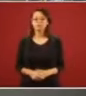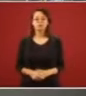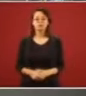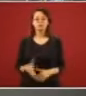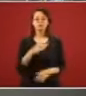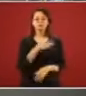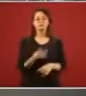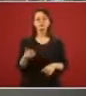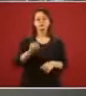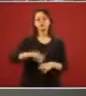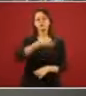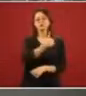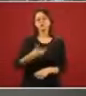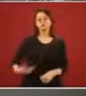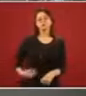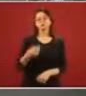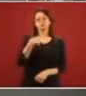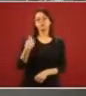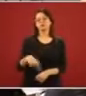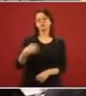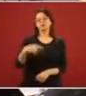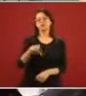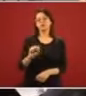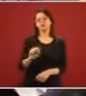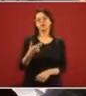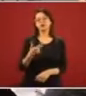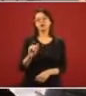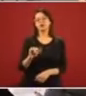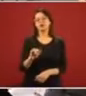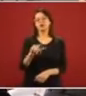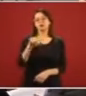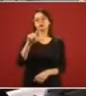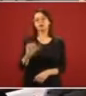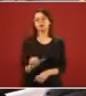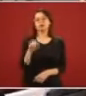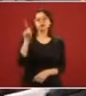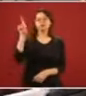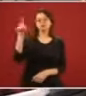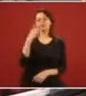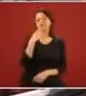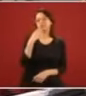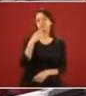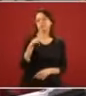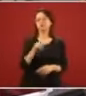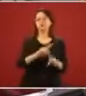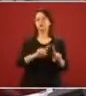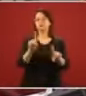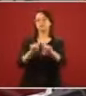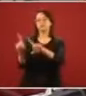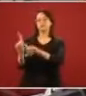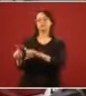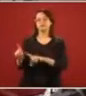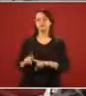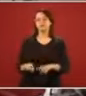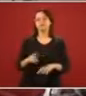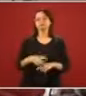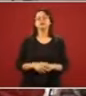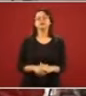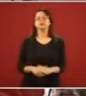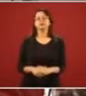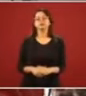Buenos días, presidente. Shaila Rosagel, corresponsal del Grupo Gili, El Imparcial de Sonora, La Crónica y Frontera de Tijuana. Presidente,